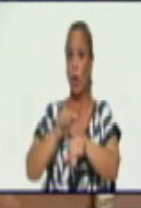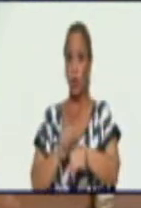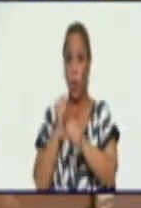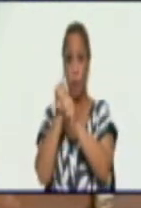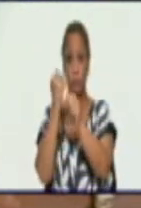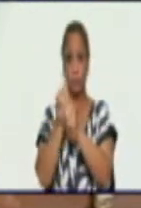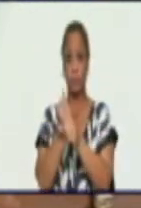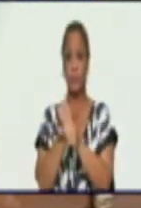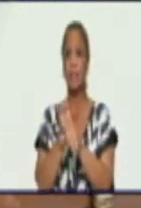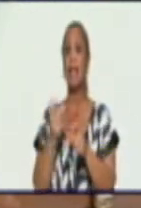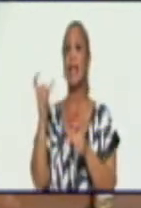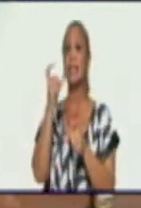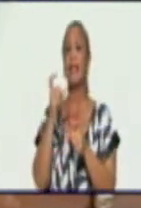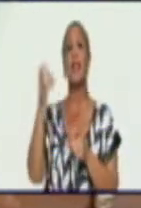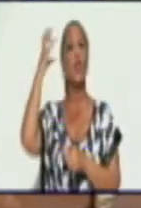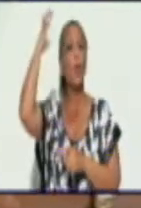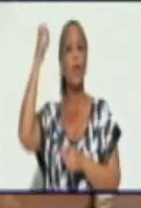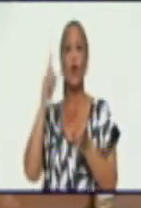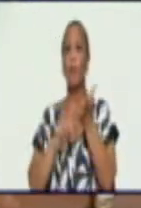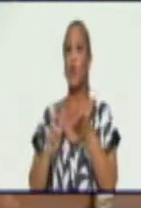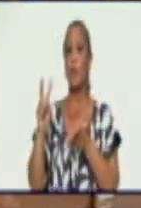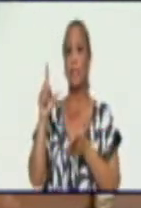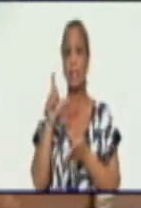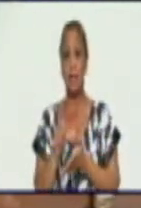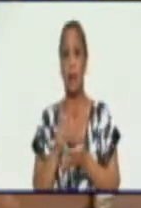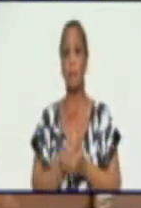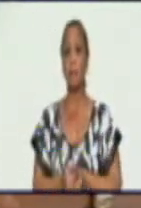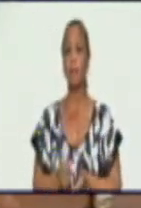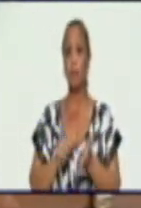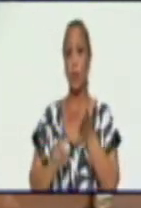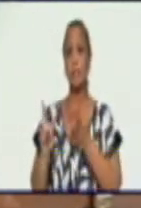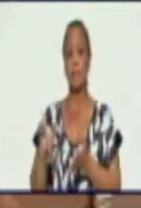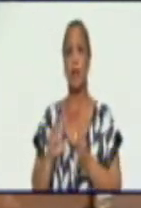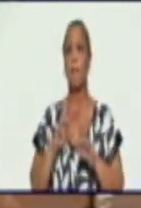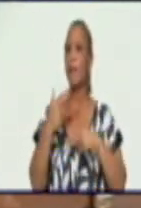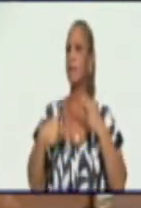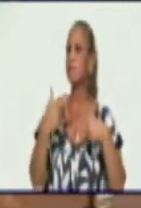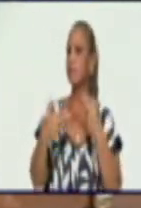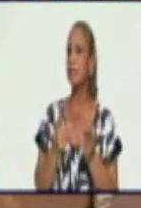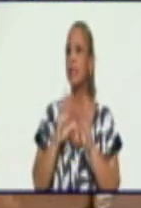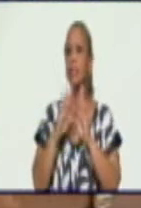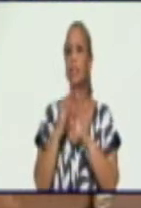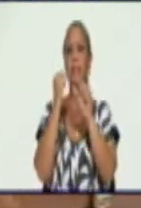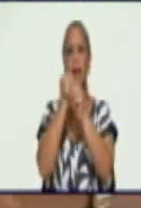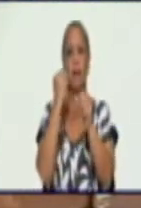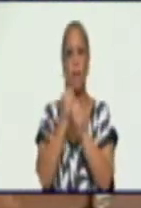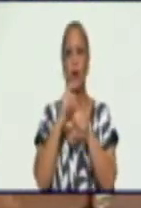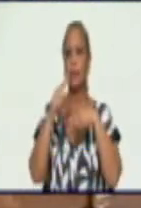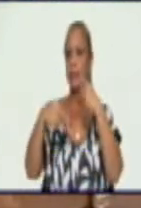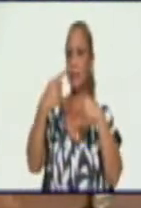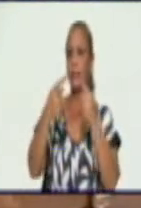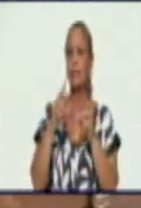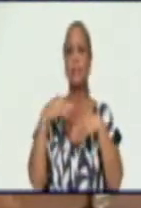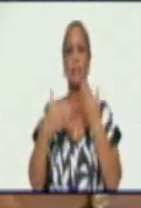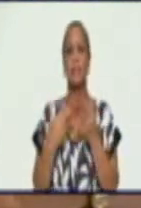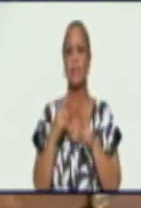la sede del gobierno provincial para poder hacer un ejercicio cotidiano de la dirección realizar las